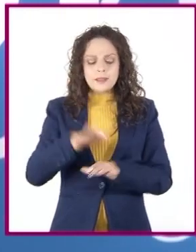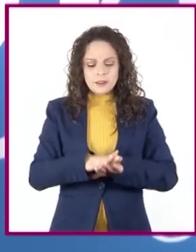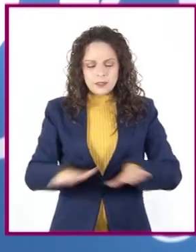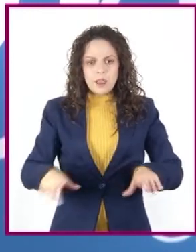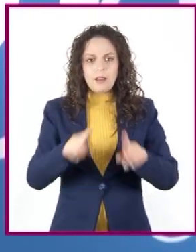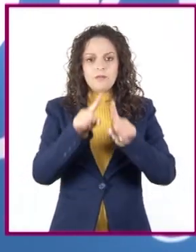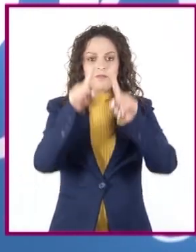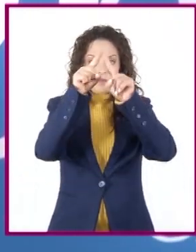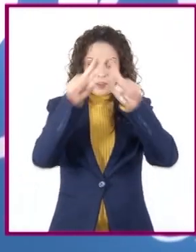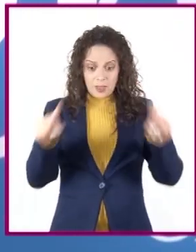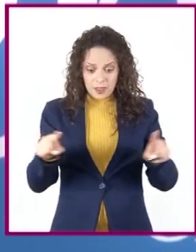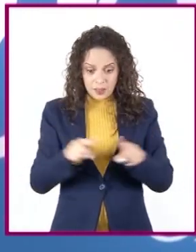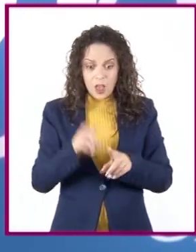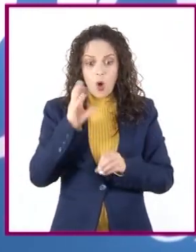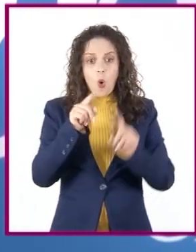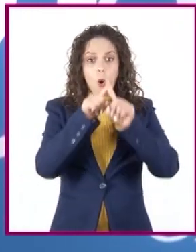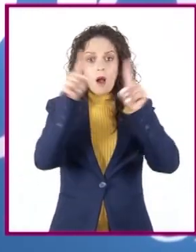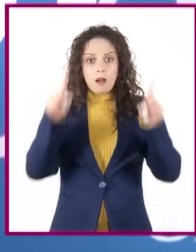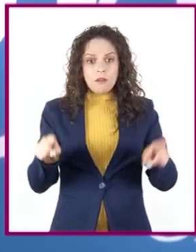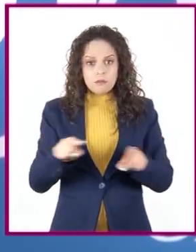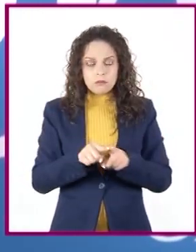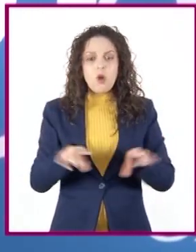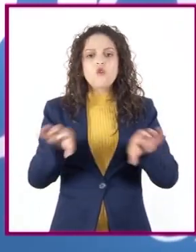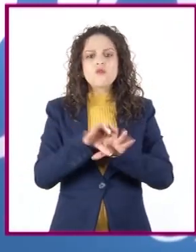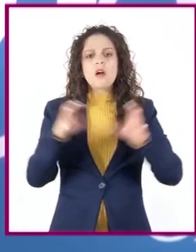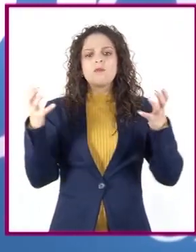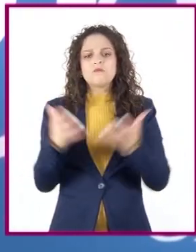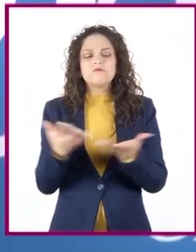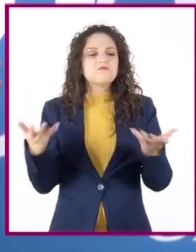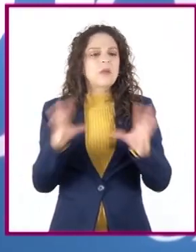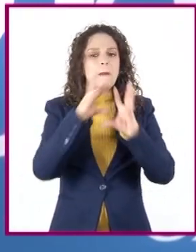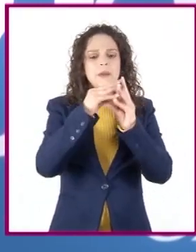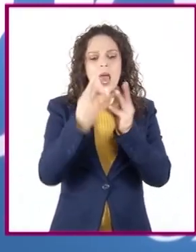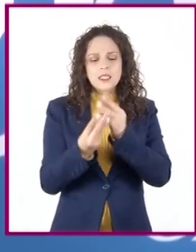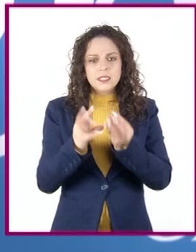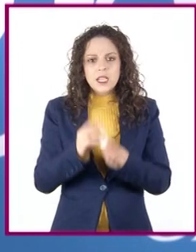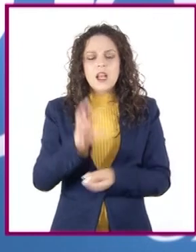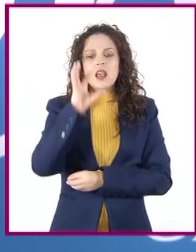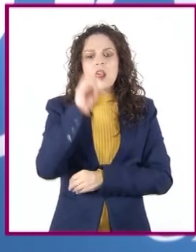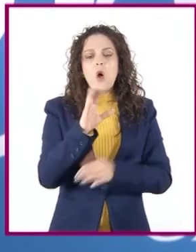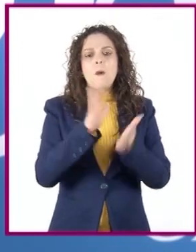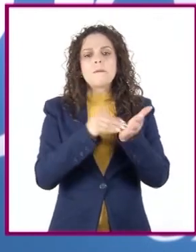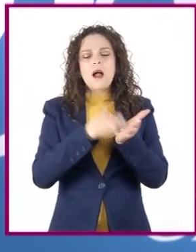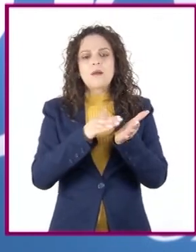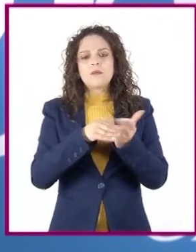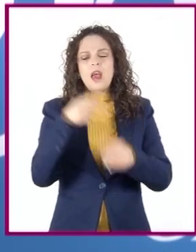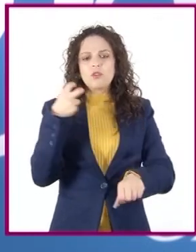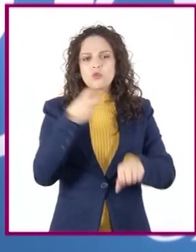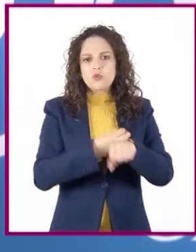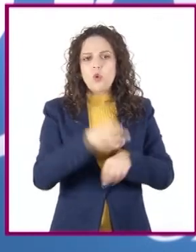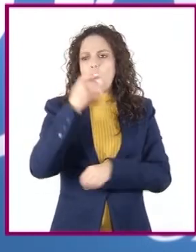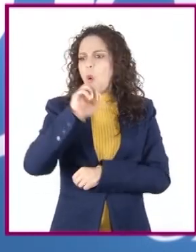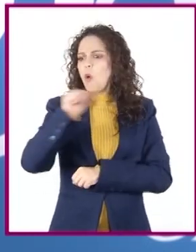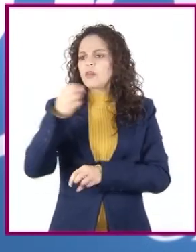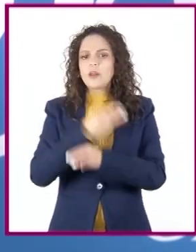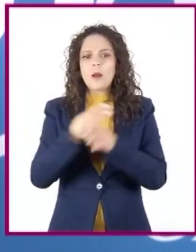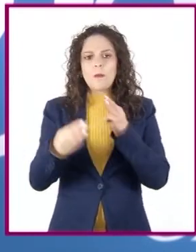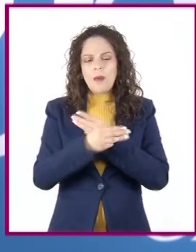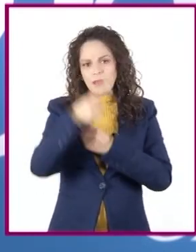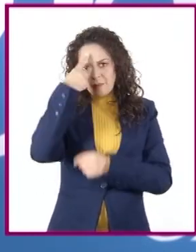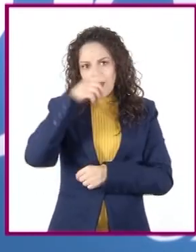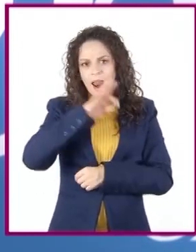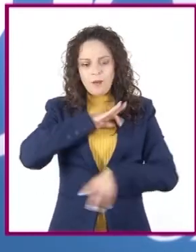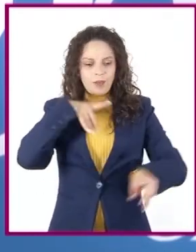un triángulo. Pueden hacerlo con cartón, plastilina o cualquier otro material moldeable. O pueden hacerlo a partir